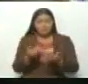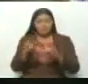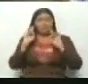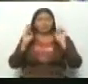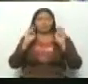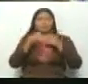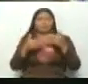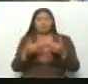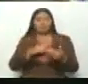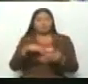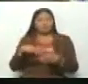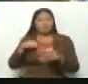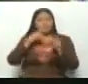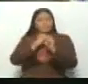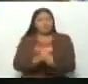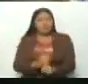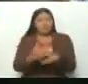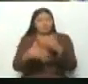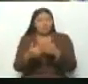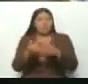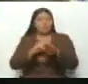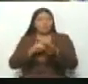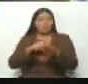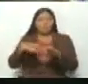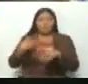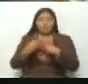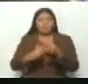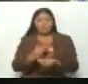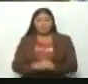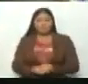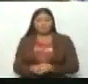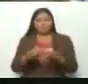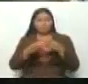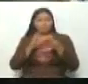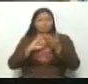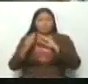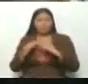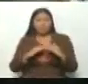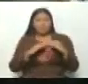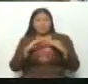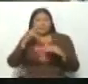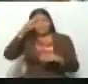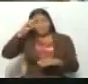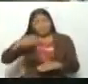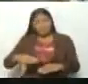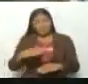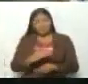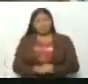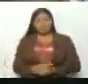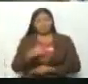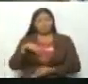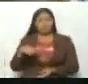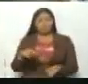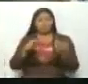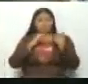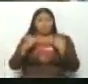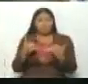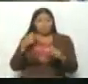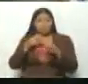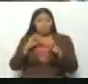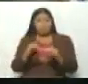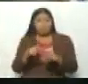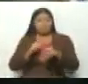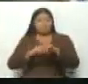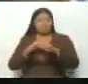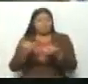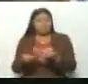varios temas y esperemos que nos dé tiempo, es justamente las brigadas comunitarias militares, la responsabilidad que tienen, el objetivo que tienen en estos